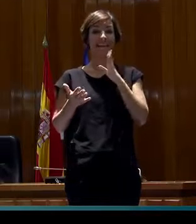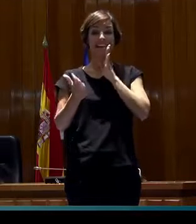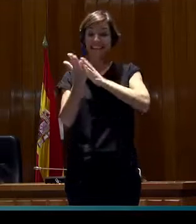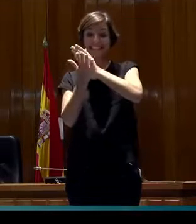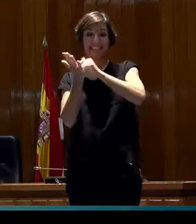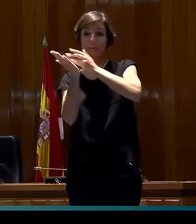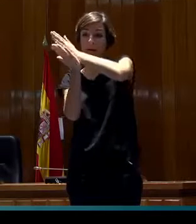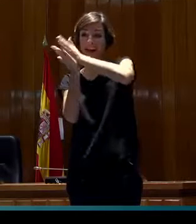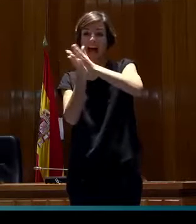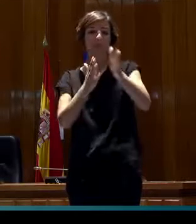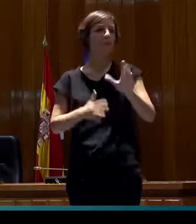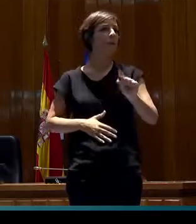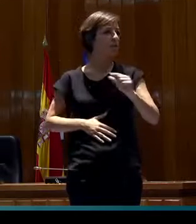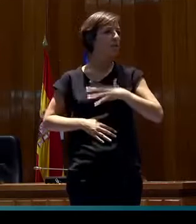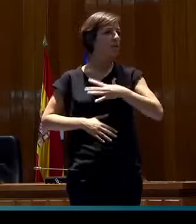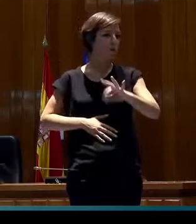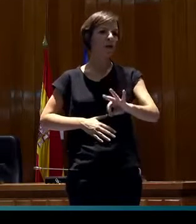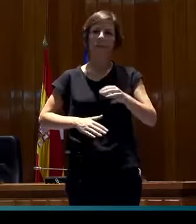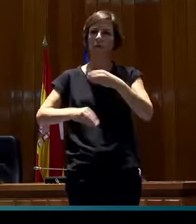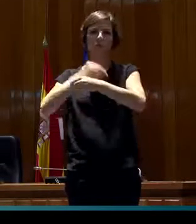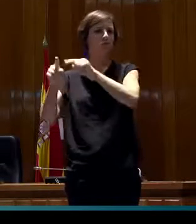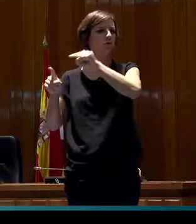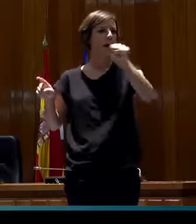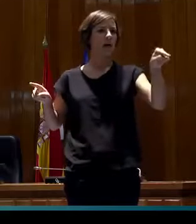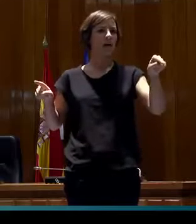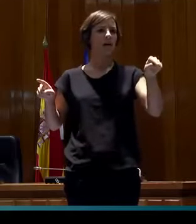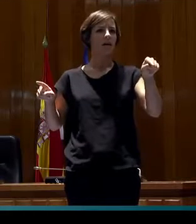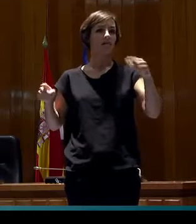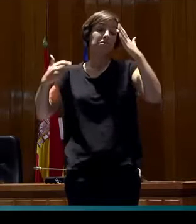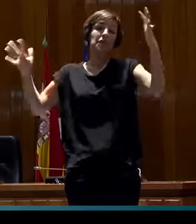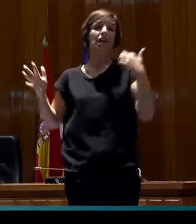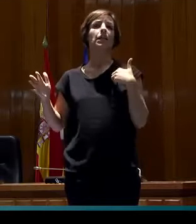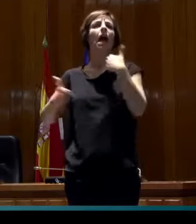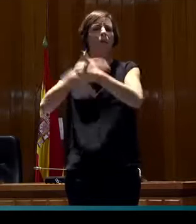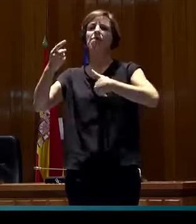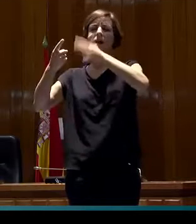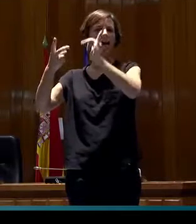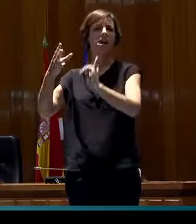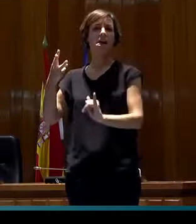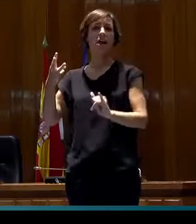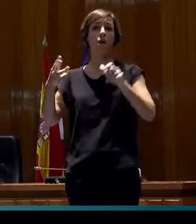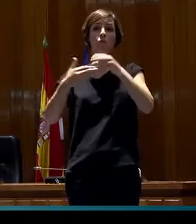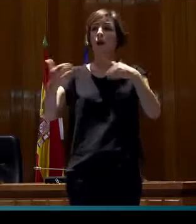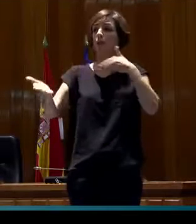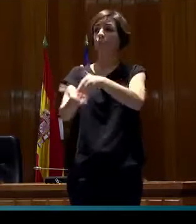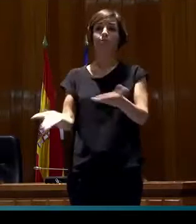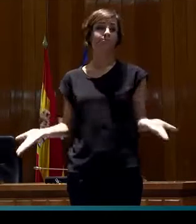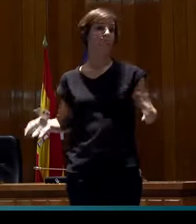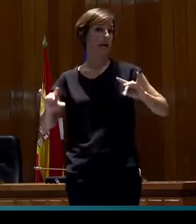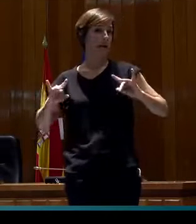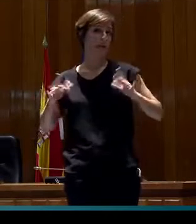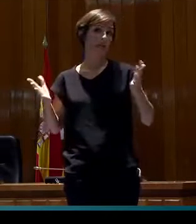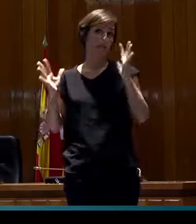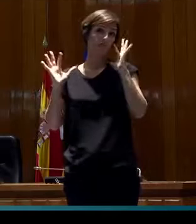multimedia. De nada serviría que todos estos avances estuvieran sin la posibilidad del usuario a acceder a ellos de una forma